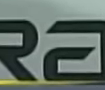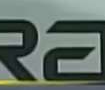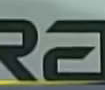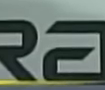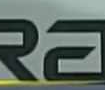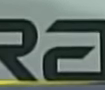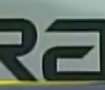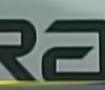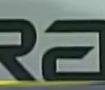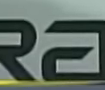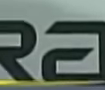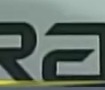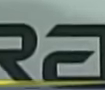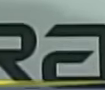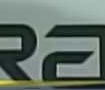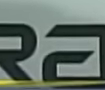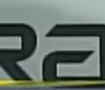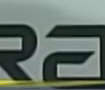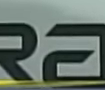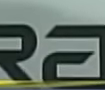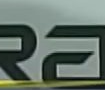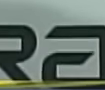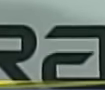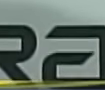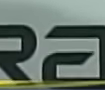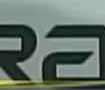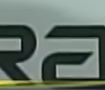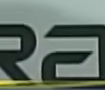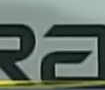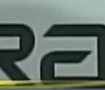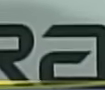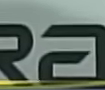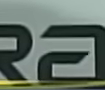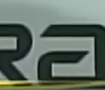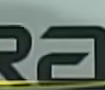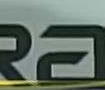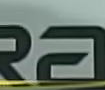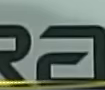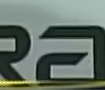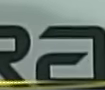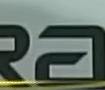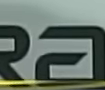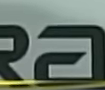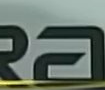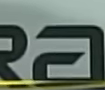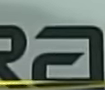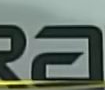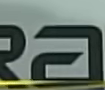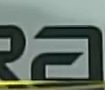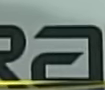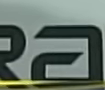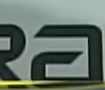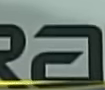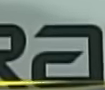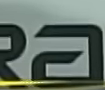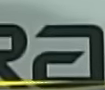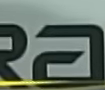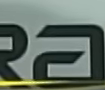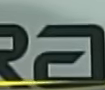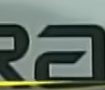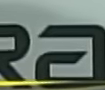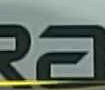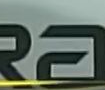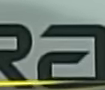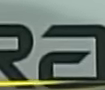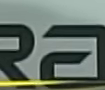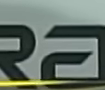este lapso hacer cambio de residencia e inscribirse los que no se han inscrito